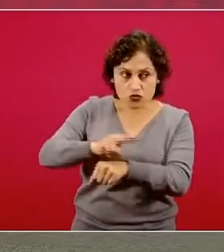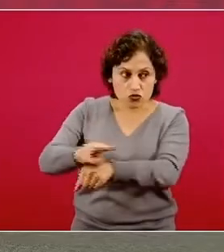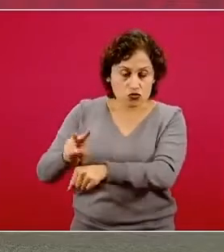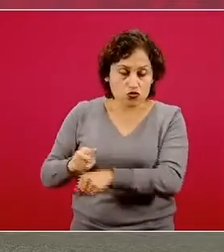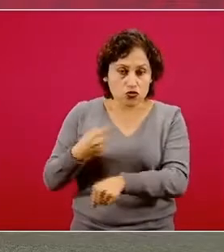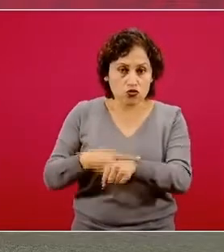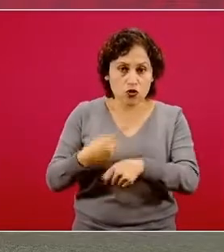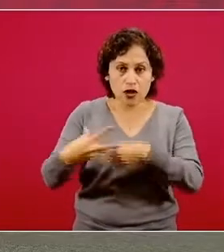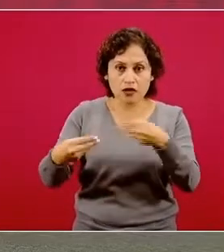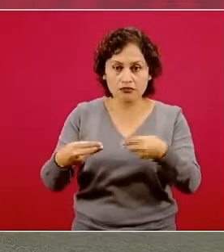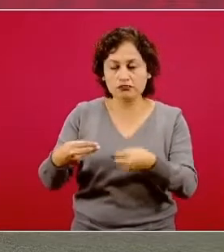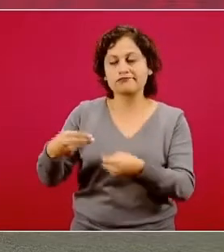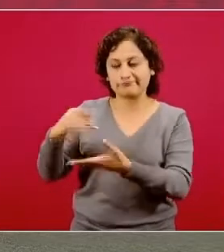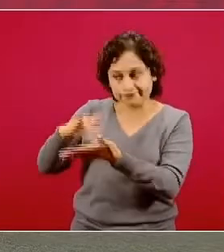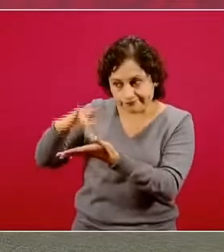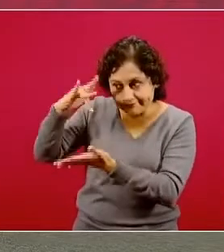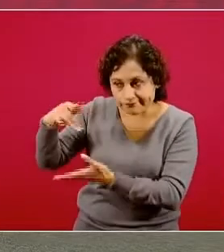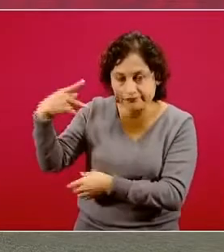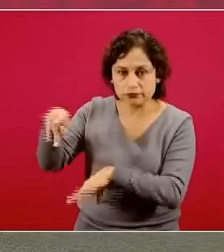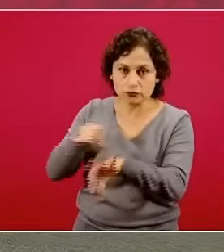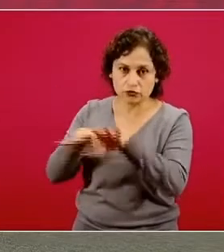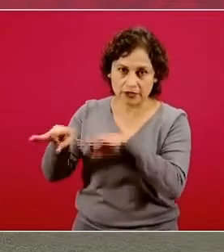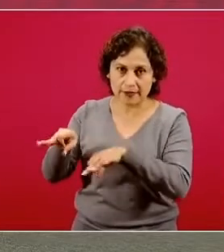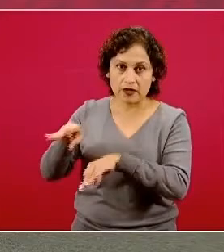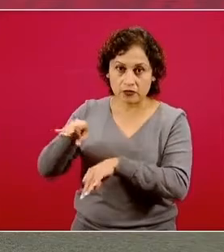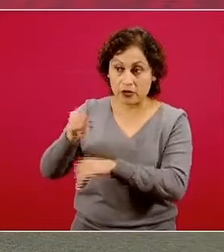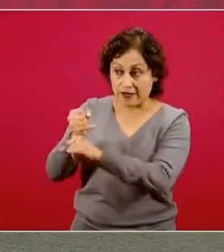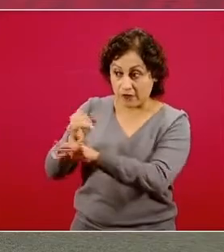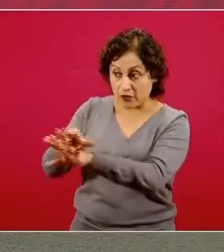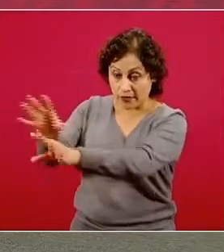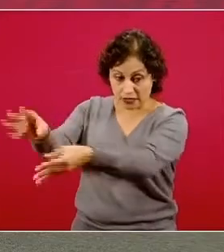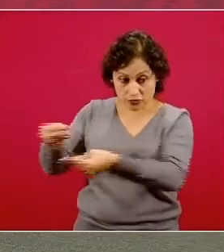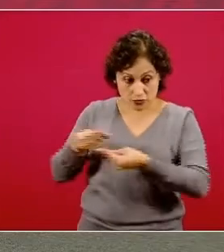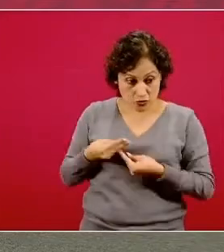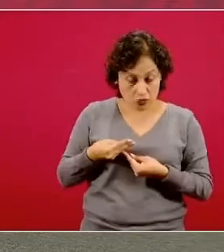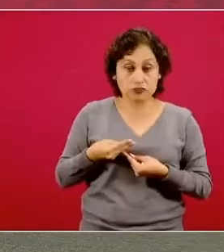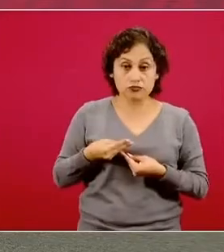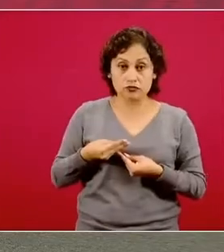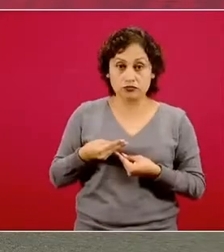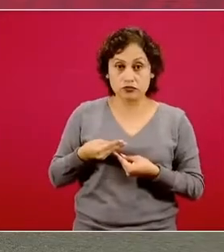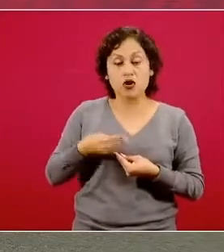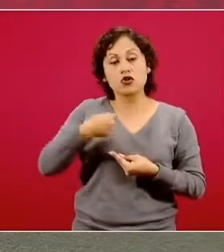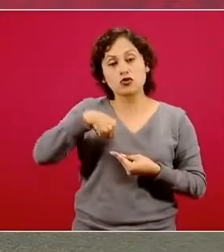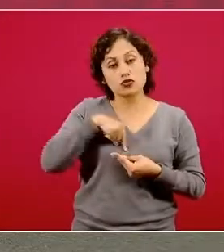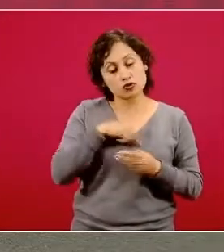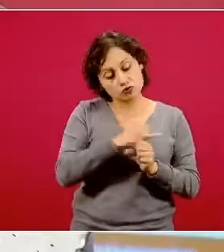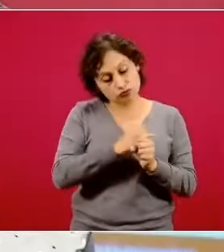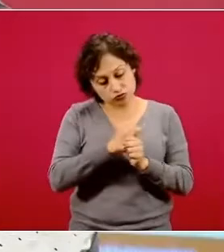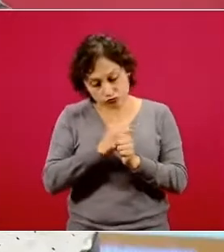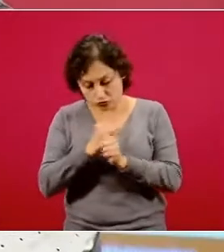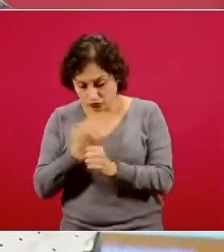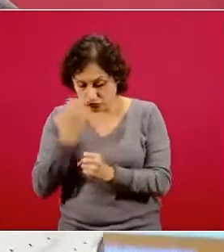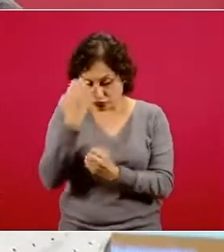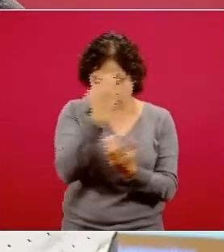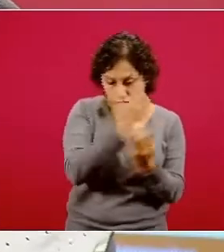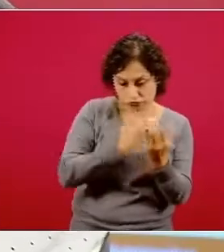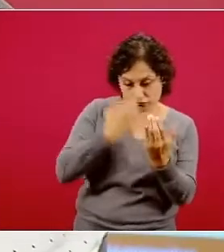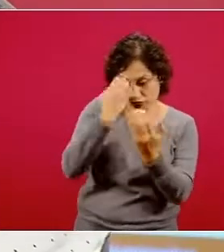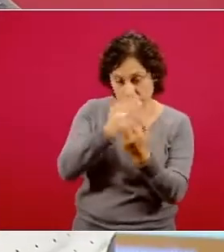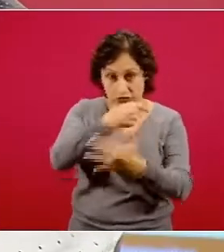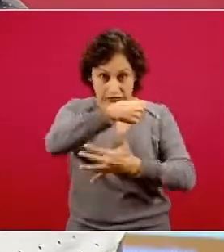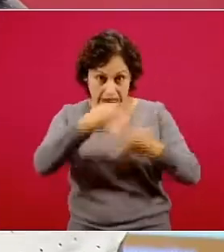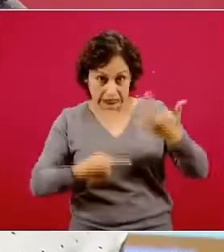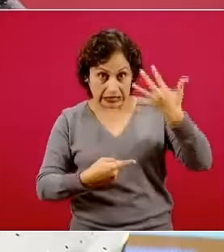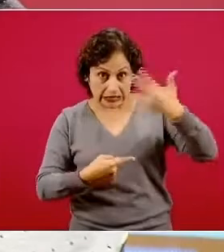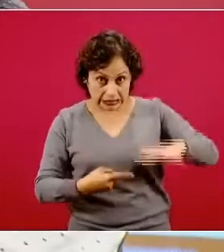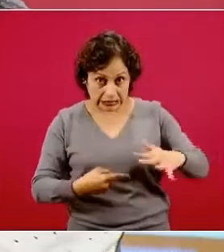trabajo, analizamos esa información, generamos los 10 indicadores y vemos qué calificación tienen.